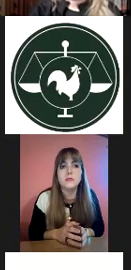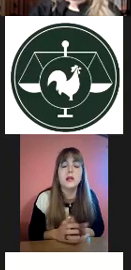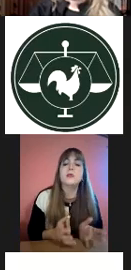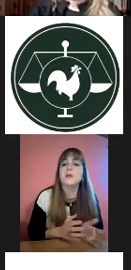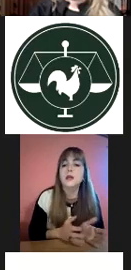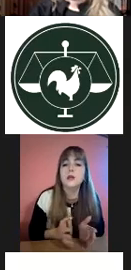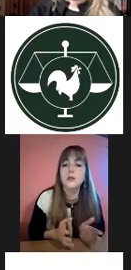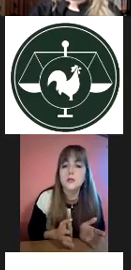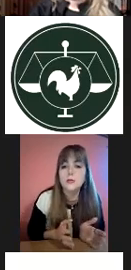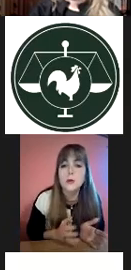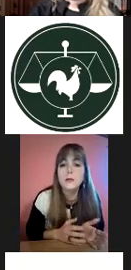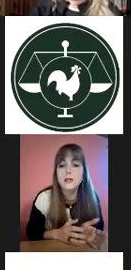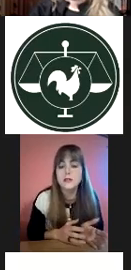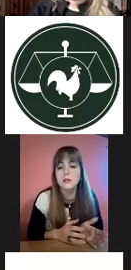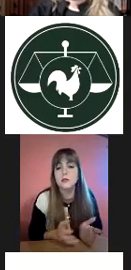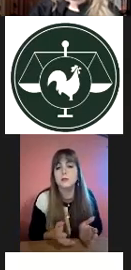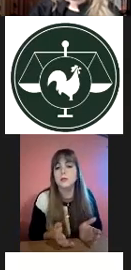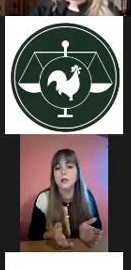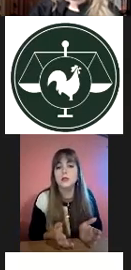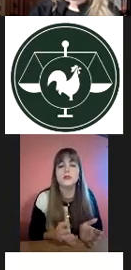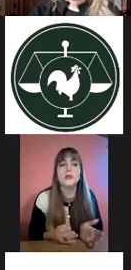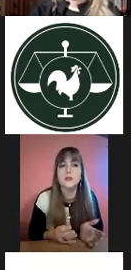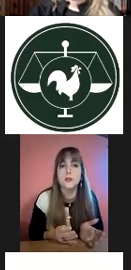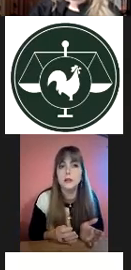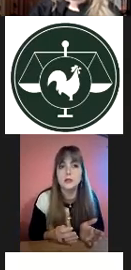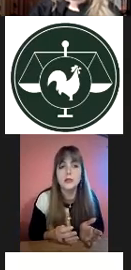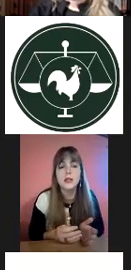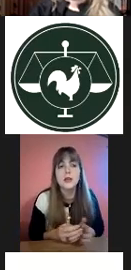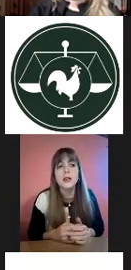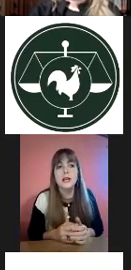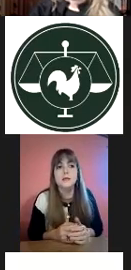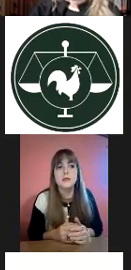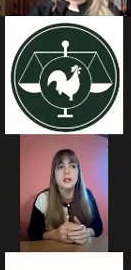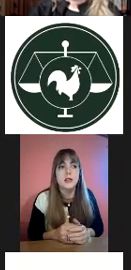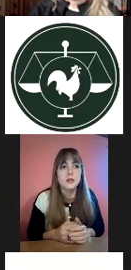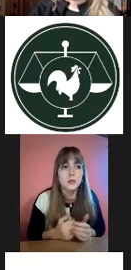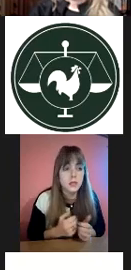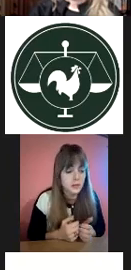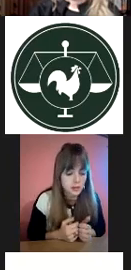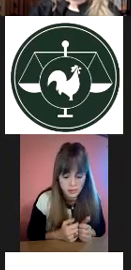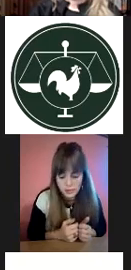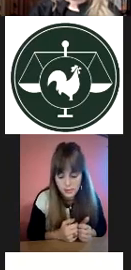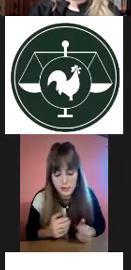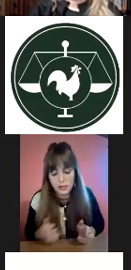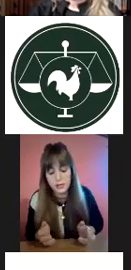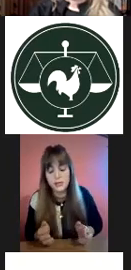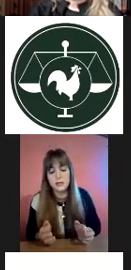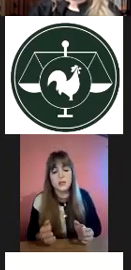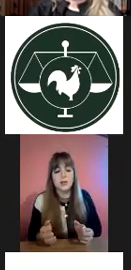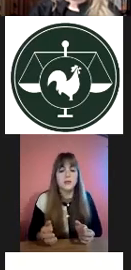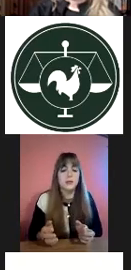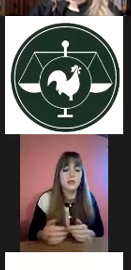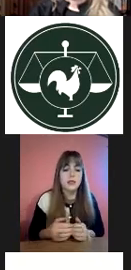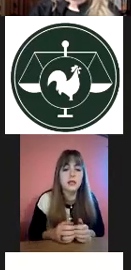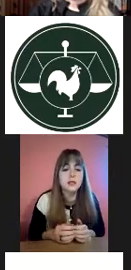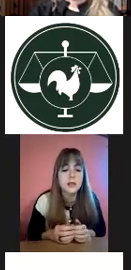podamos actuar bien o obrar bien si no estamos educados o informados. Muchas veces nos ha pasado, y demás,